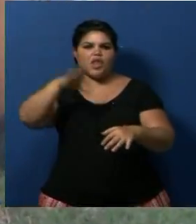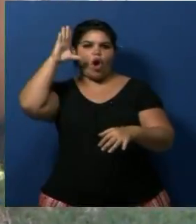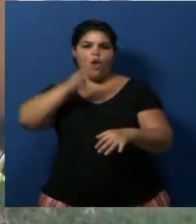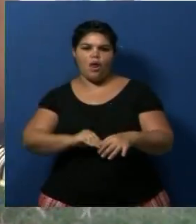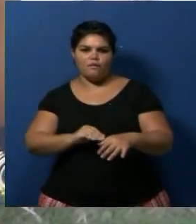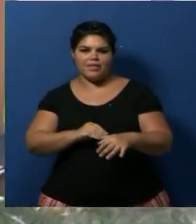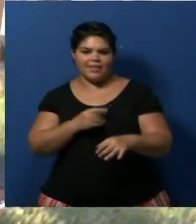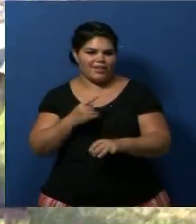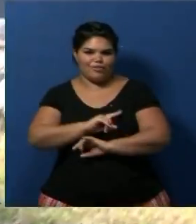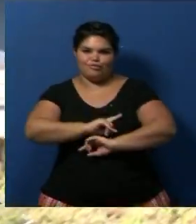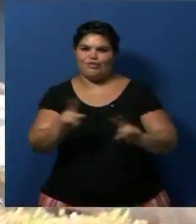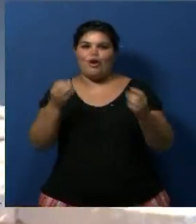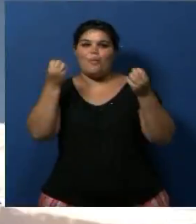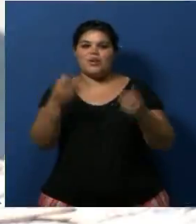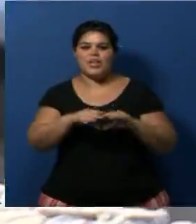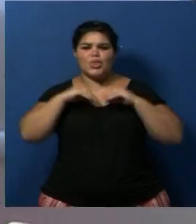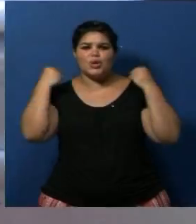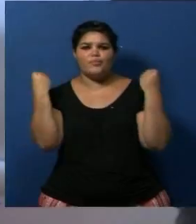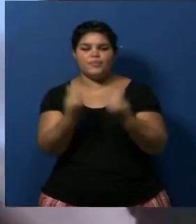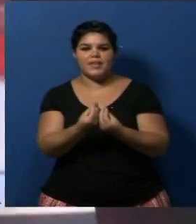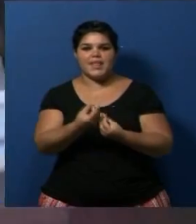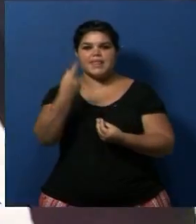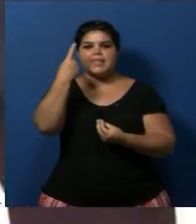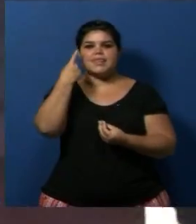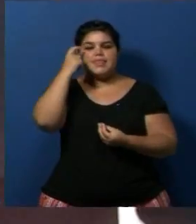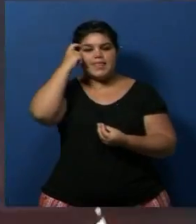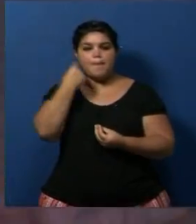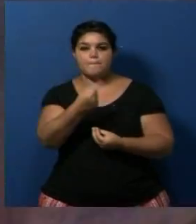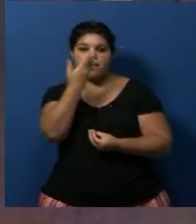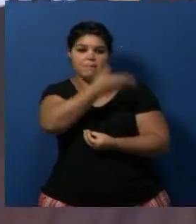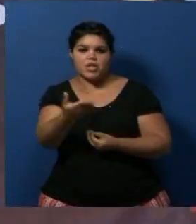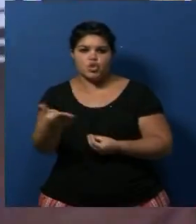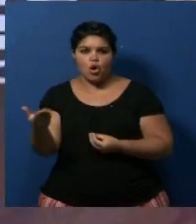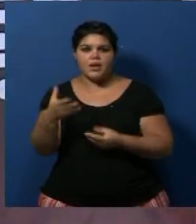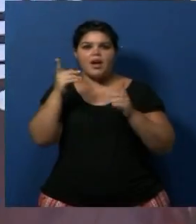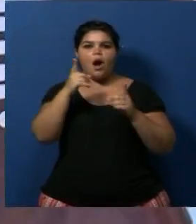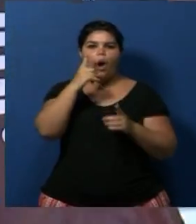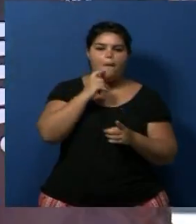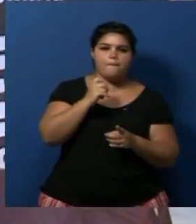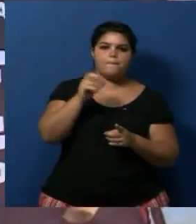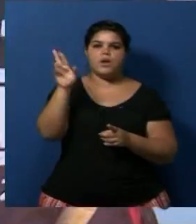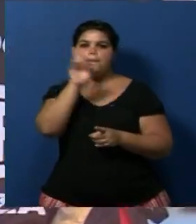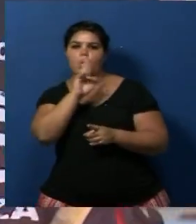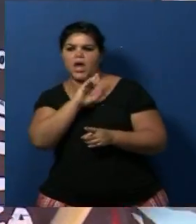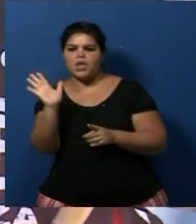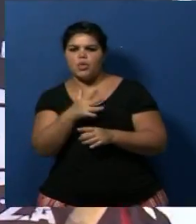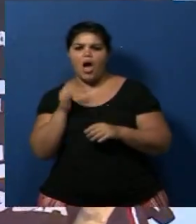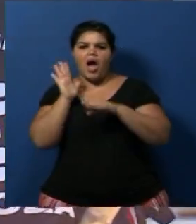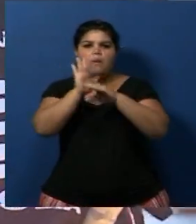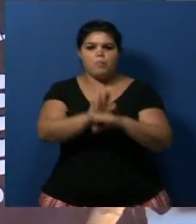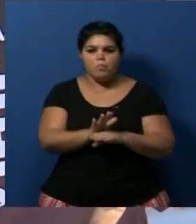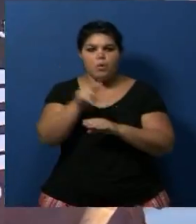más de 10.000 personas, la mayoría mujeres, pero también varones que acompañan estos reclamos, acudieron a las calles de